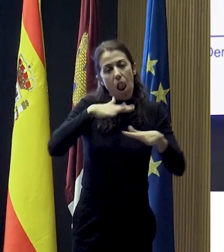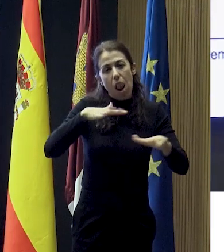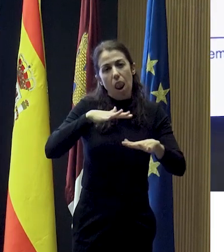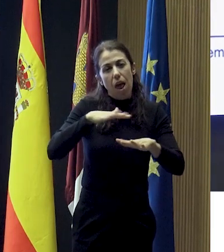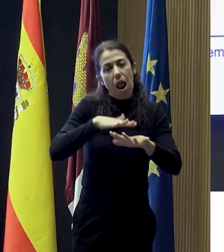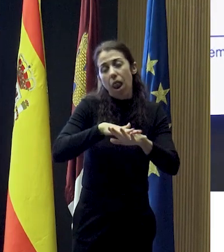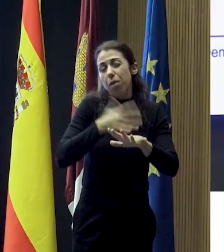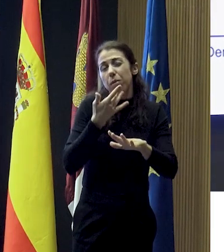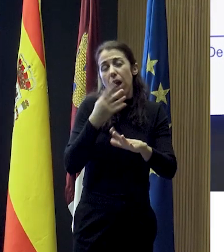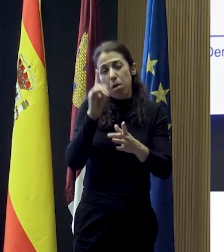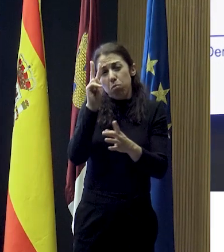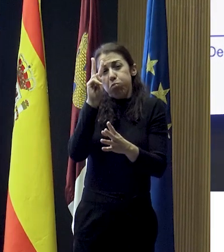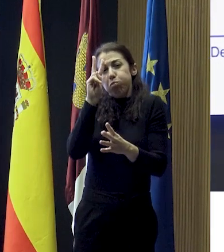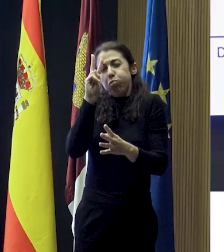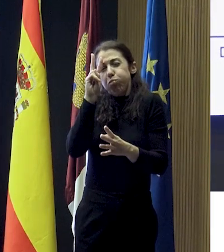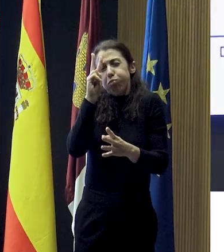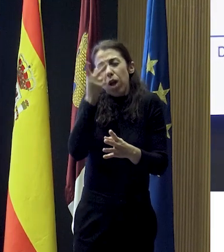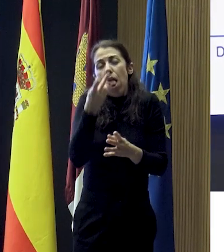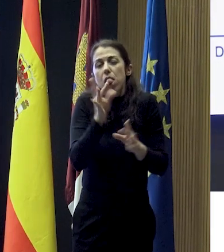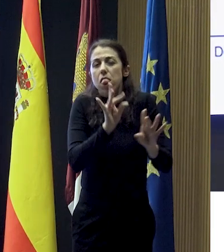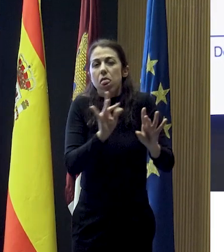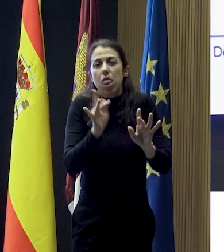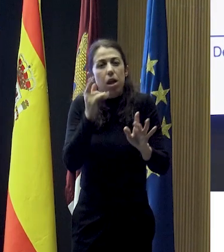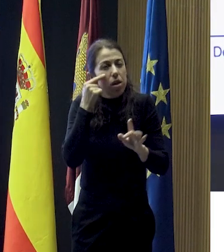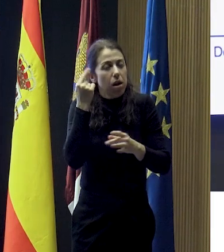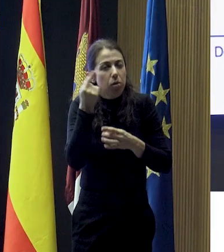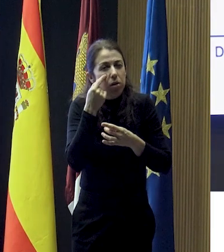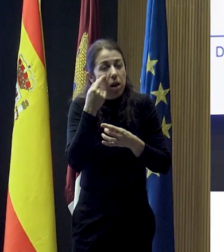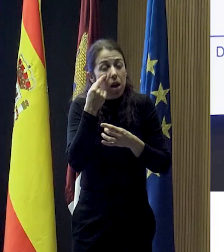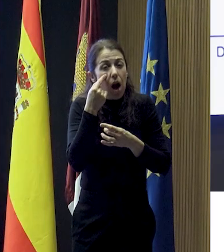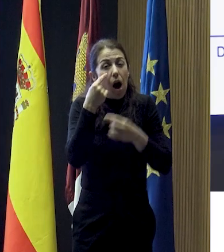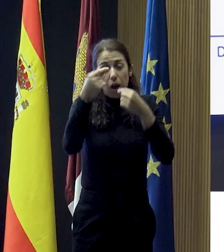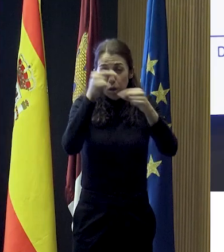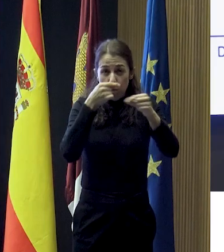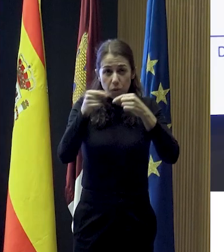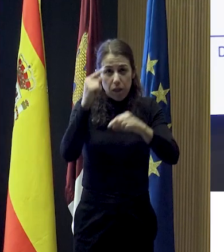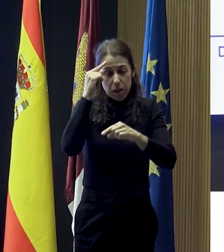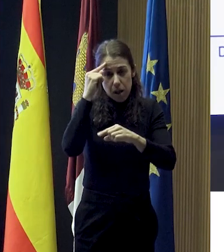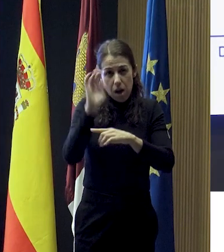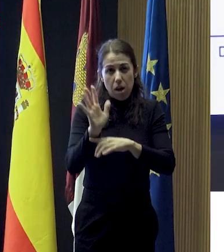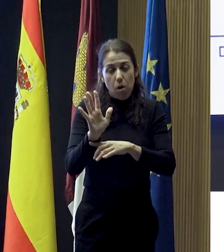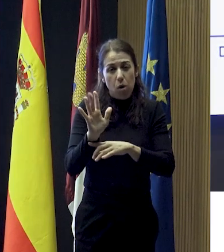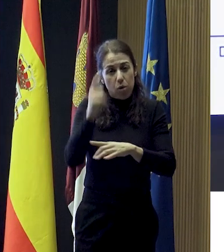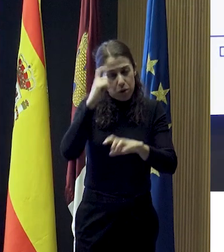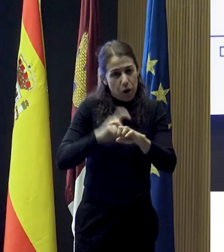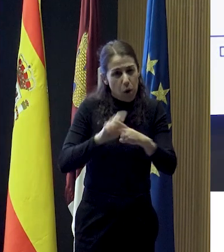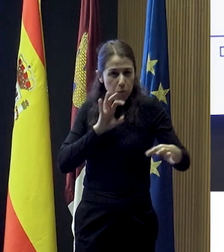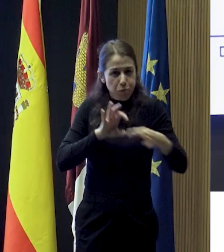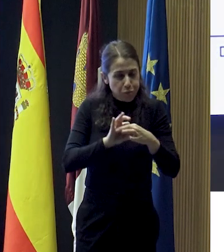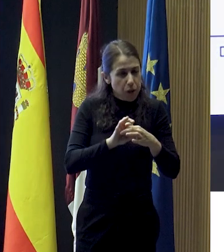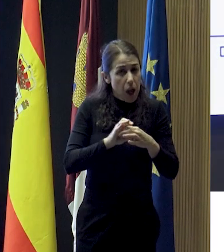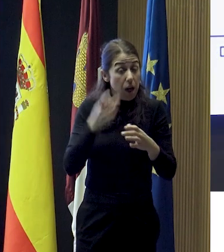tenemos cambios ya detectables por una batería de test neuropsicológicos en el